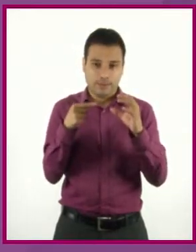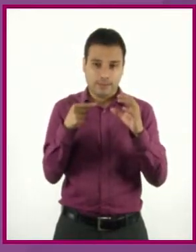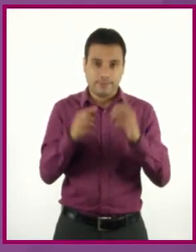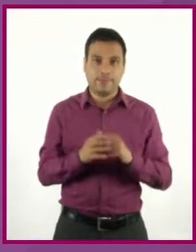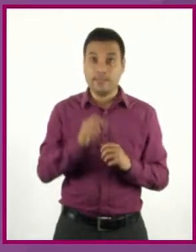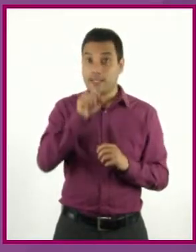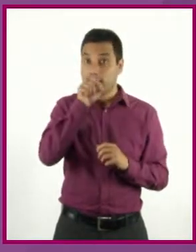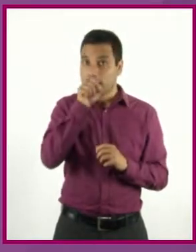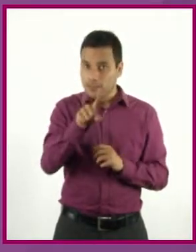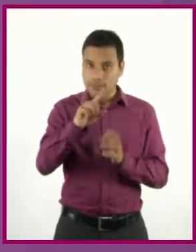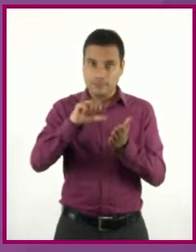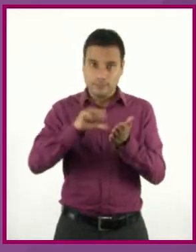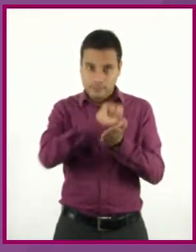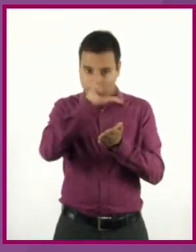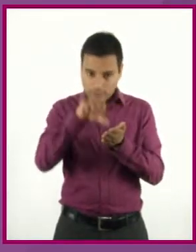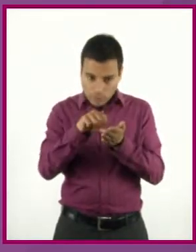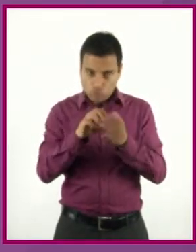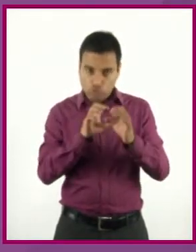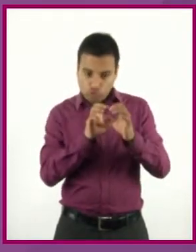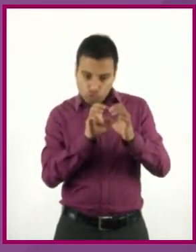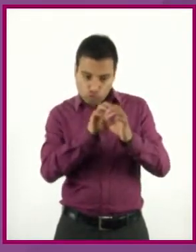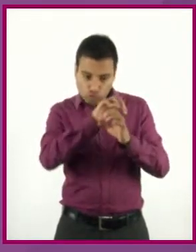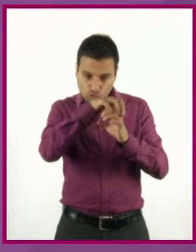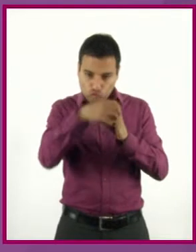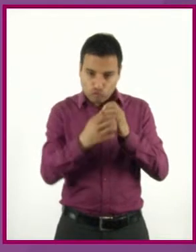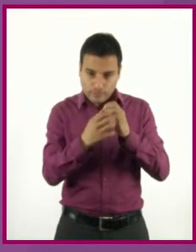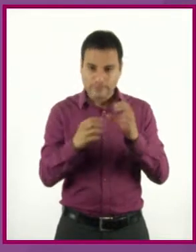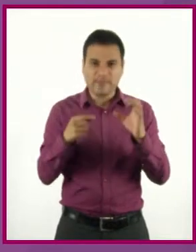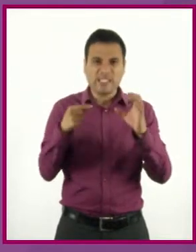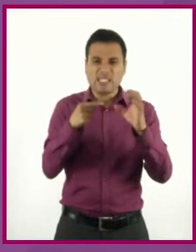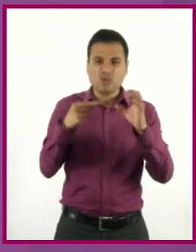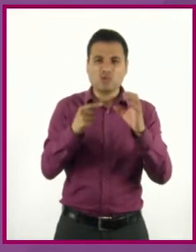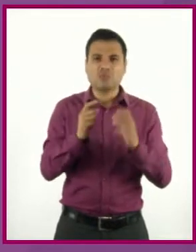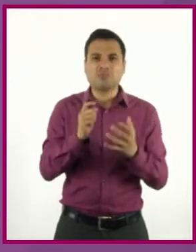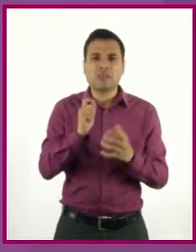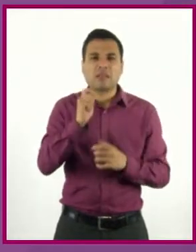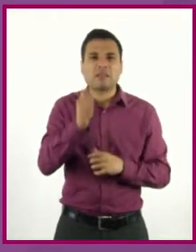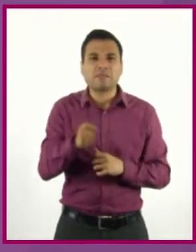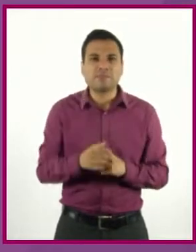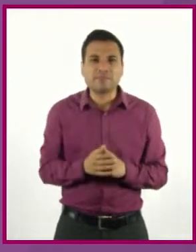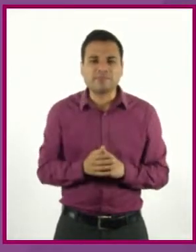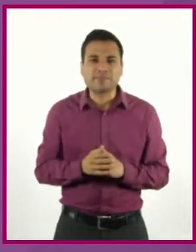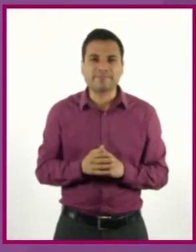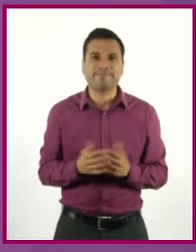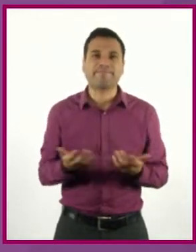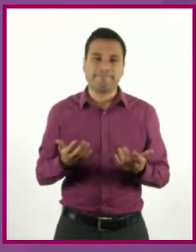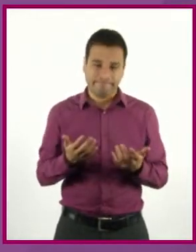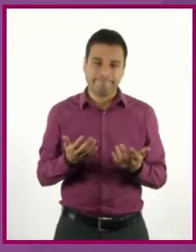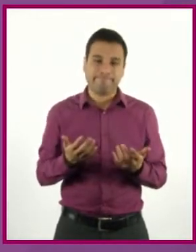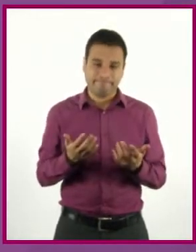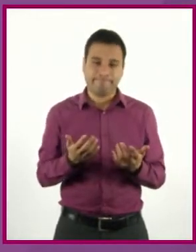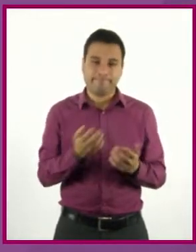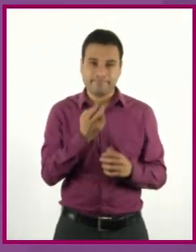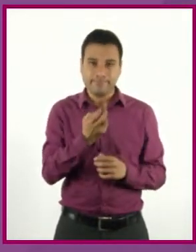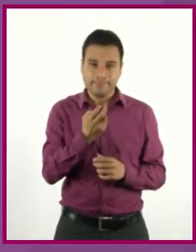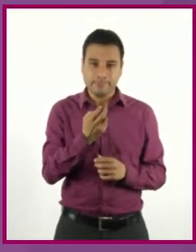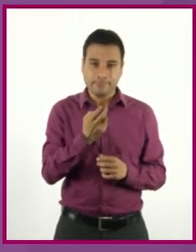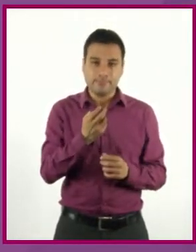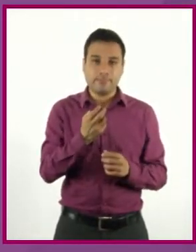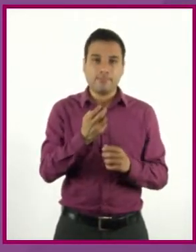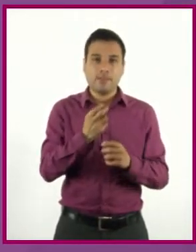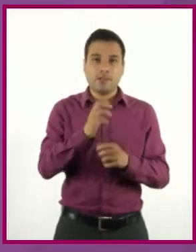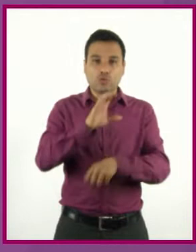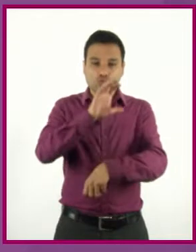y núcleos. Los electrones son responsables de las propiedades eléctricas de los materiales